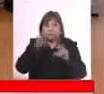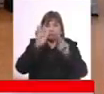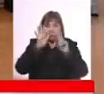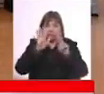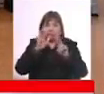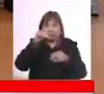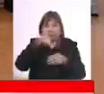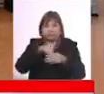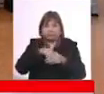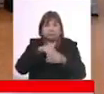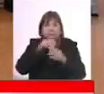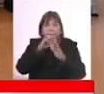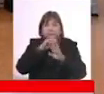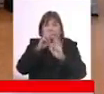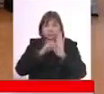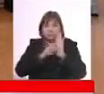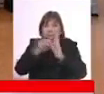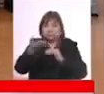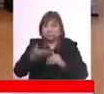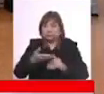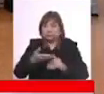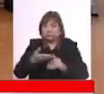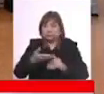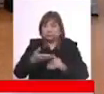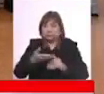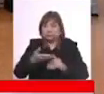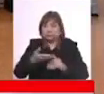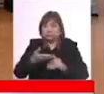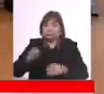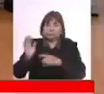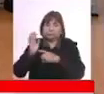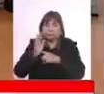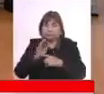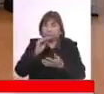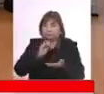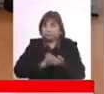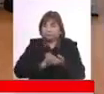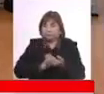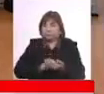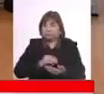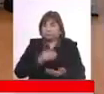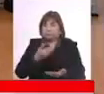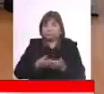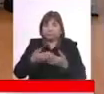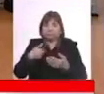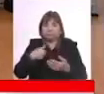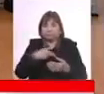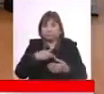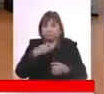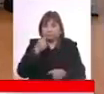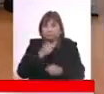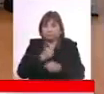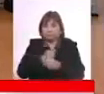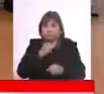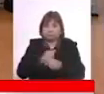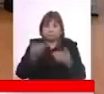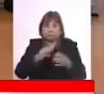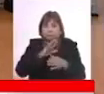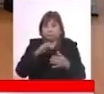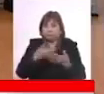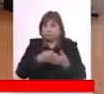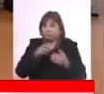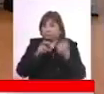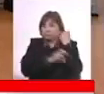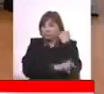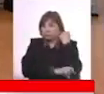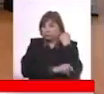7 proyectos de ley enviados por el Ejecutivo. Esta es una muestra más de la forma como se tiene que trabajar en